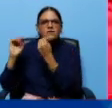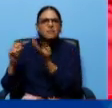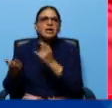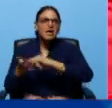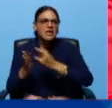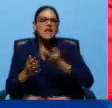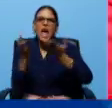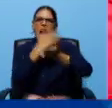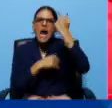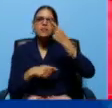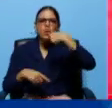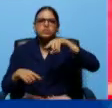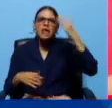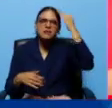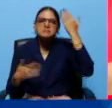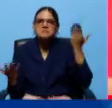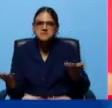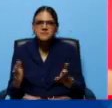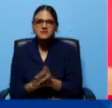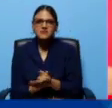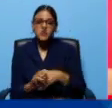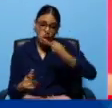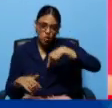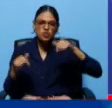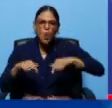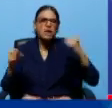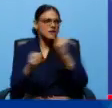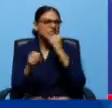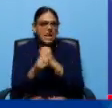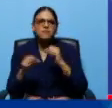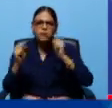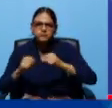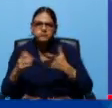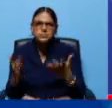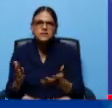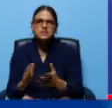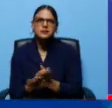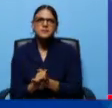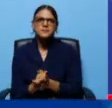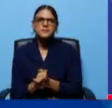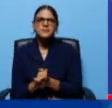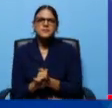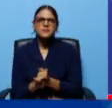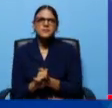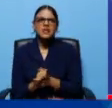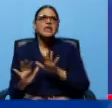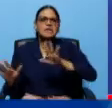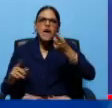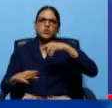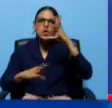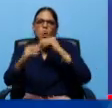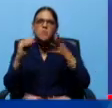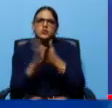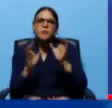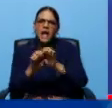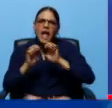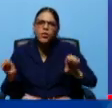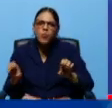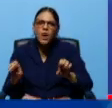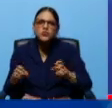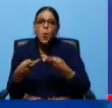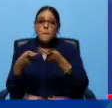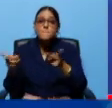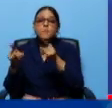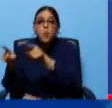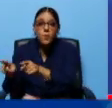todavía por allá en el cielo. Nosotros estábamos aquí echándole pierna. Y ya se hablaba de educación